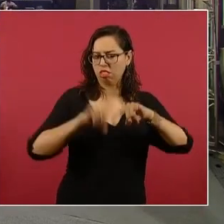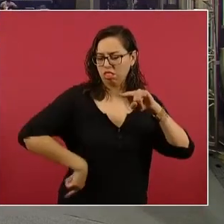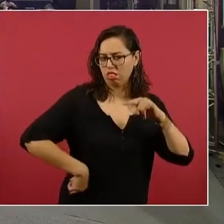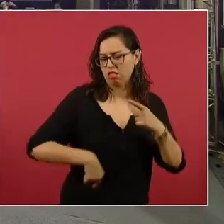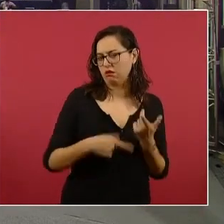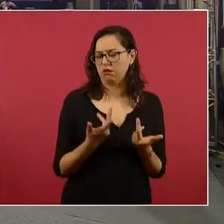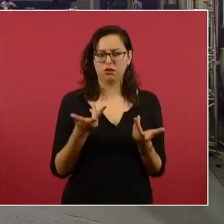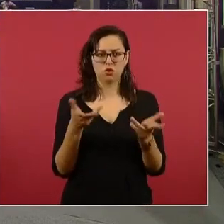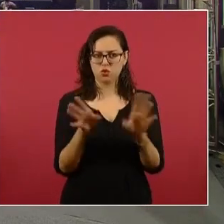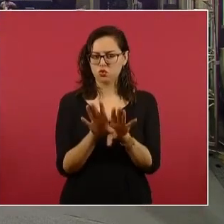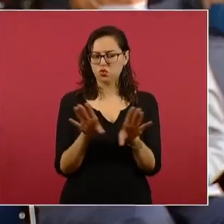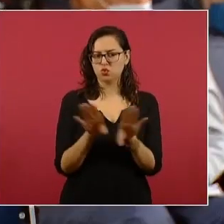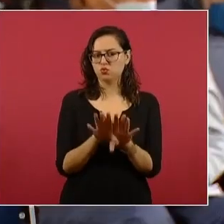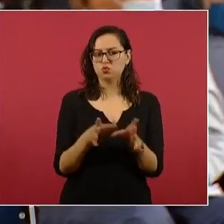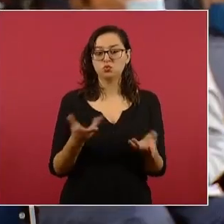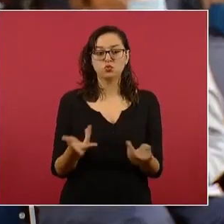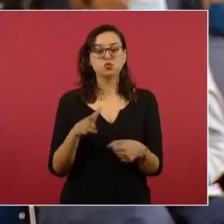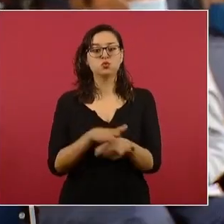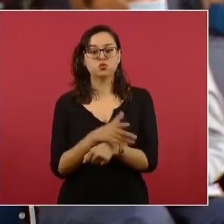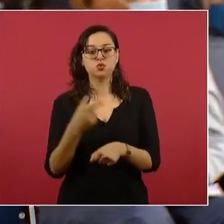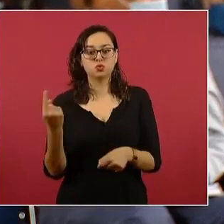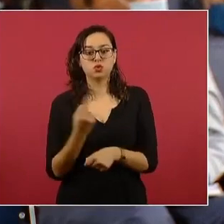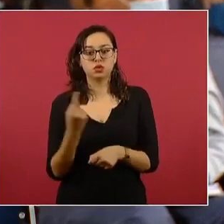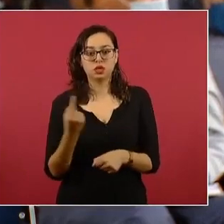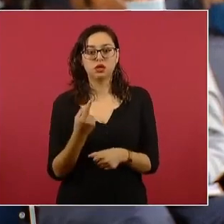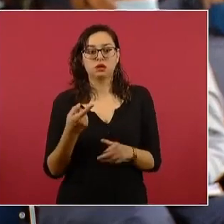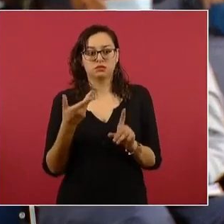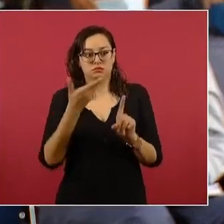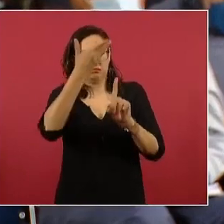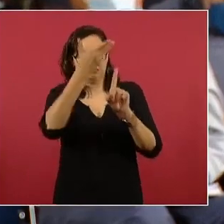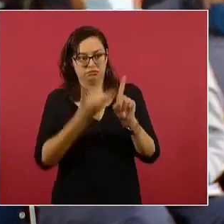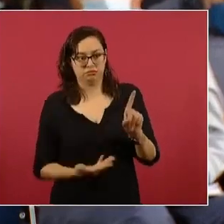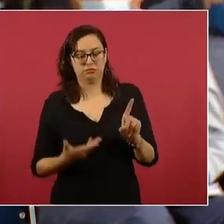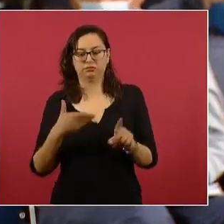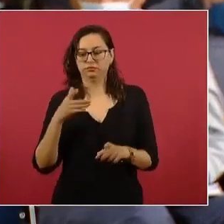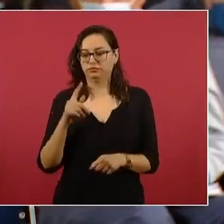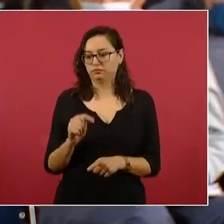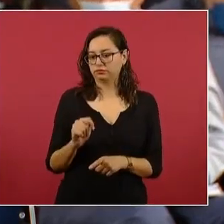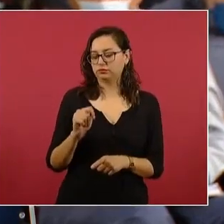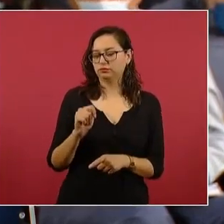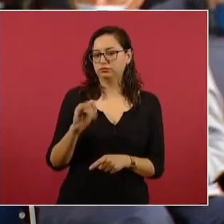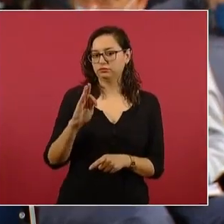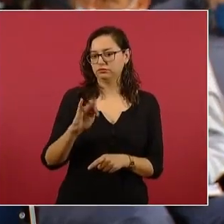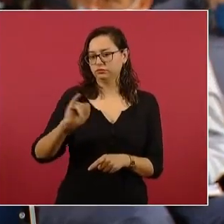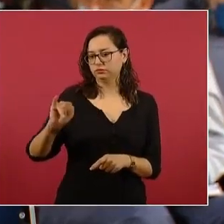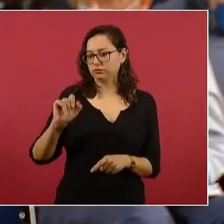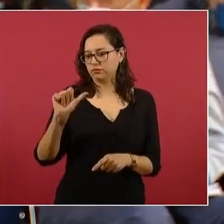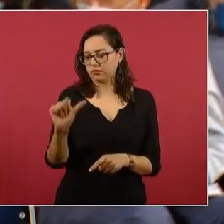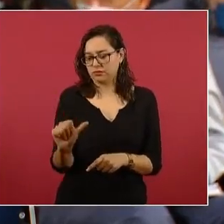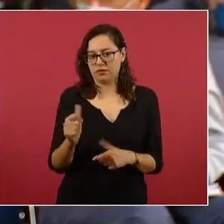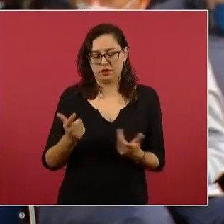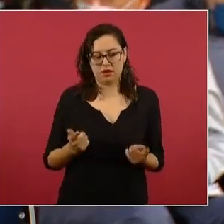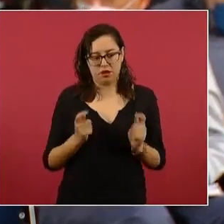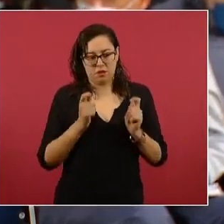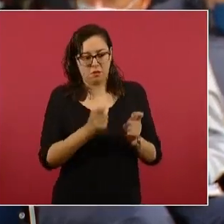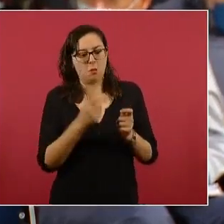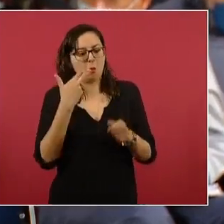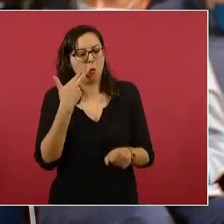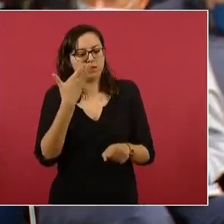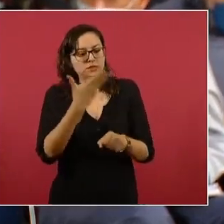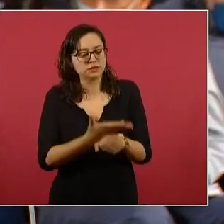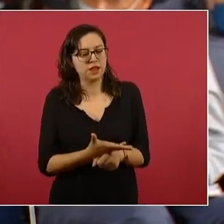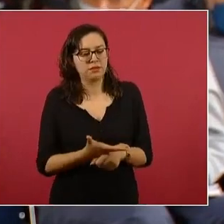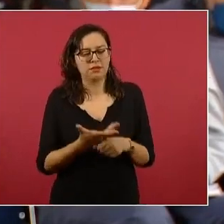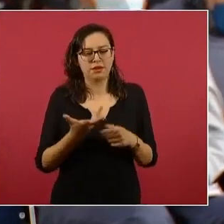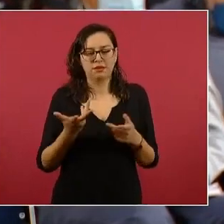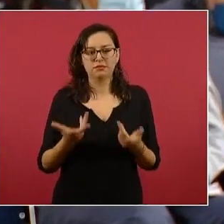esta Fiscalía Anticorrupción, porque finalmente él es titular de un tribunal y este tribunal pues tiene ciertas atribuciones que ya lo veíamos